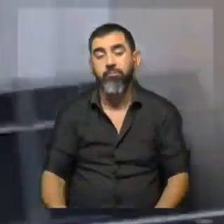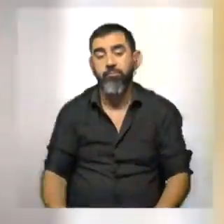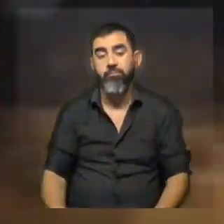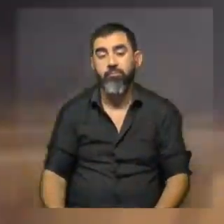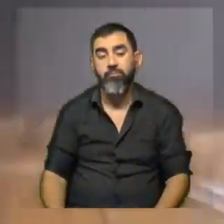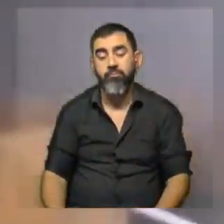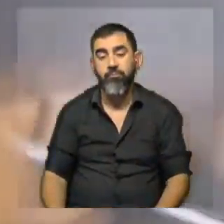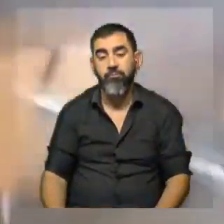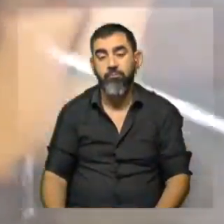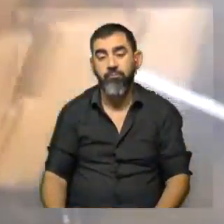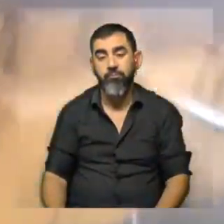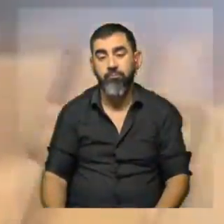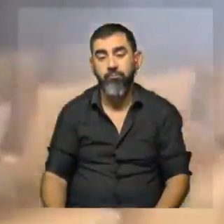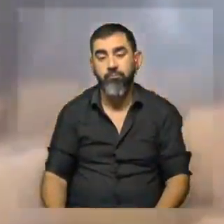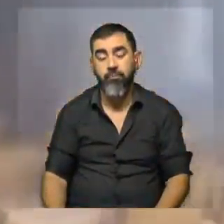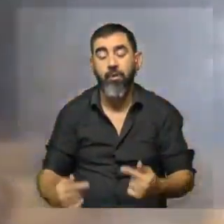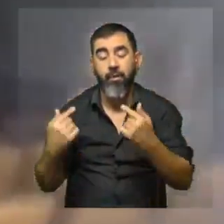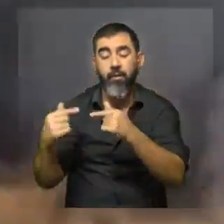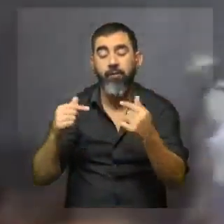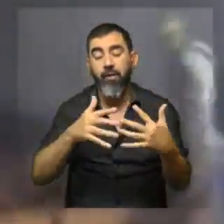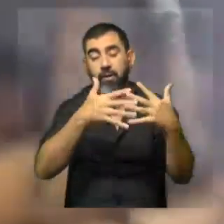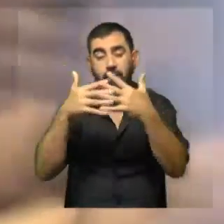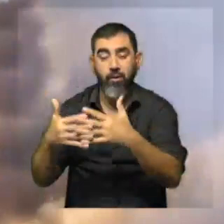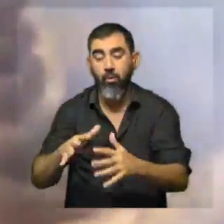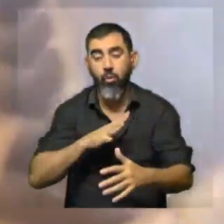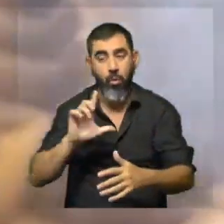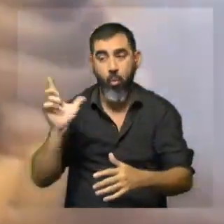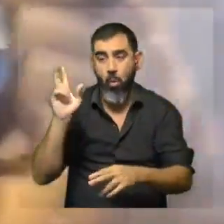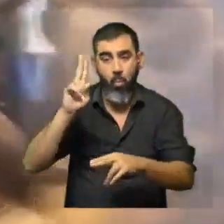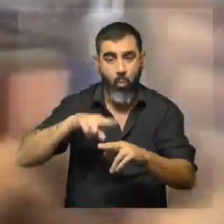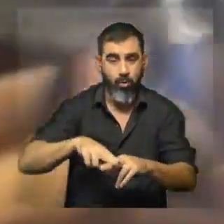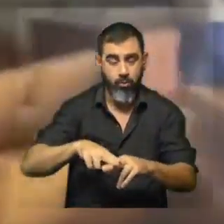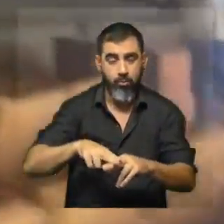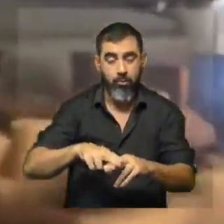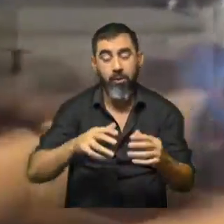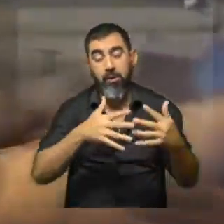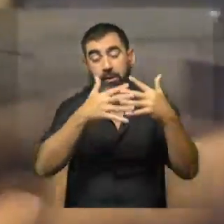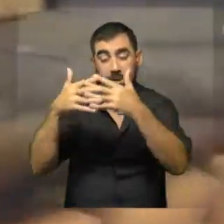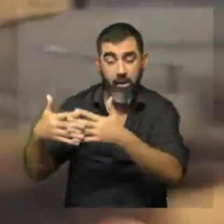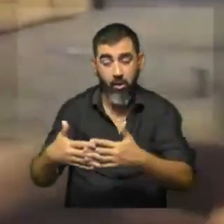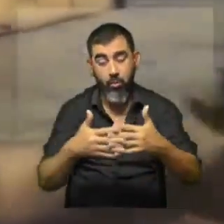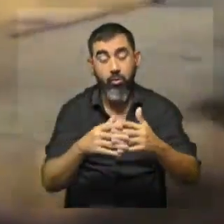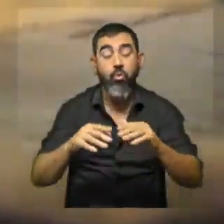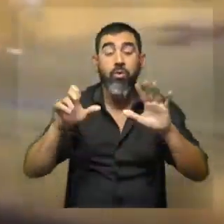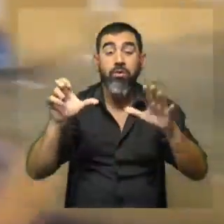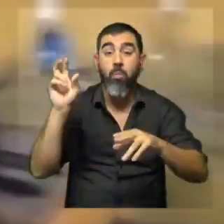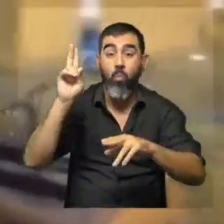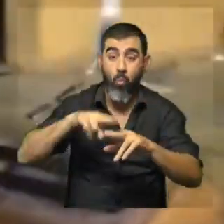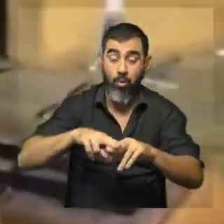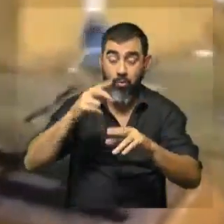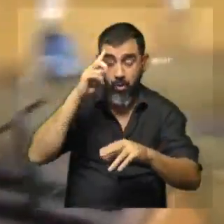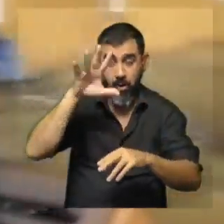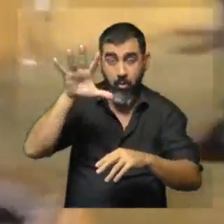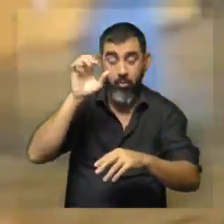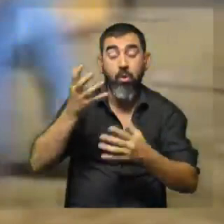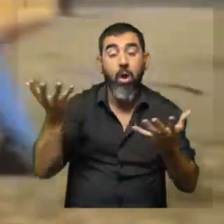A diferencia de Estados Unidos, todavía no se han reportado muertes. ¿Se acuerdan que en Estados Unidos fueron 6 las muertes? En